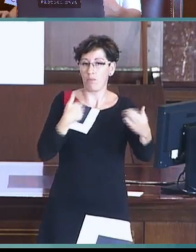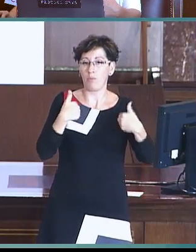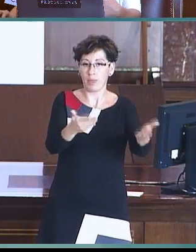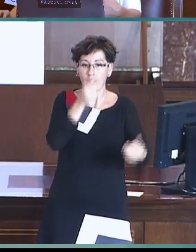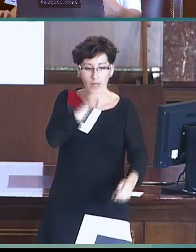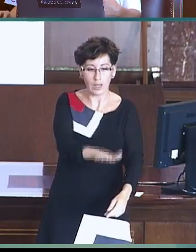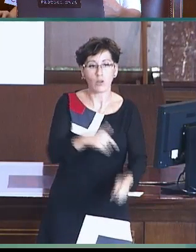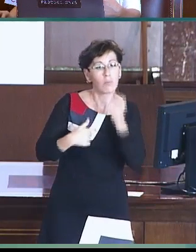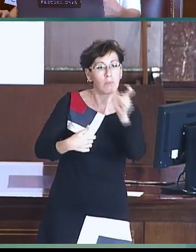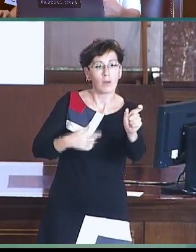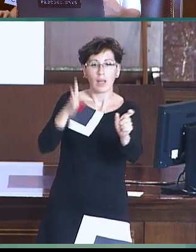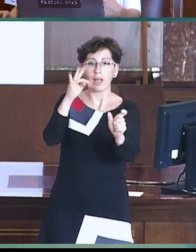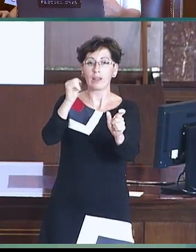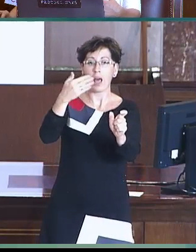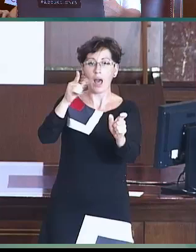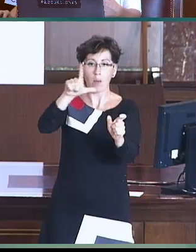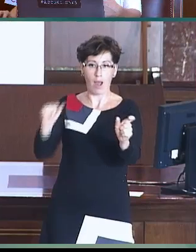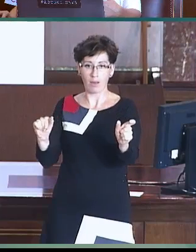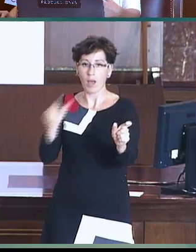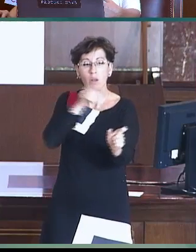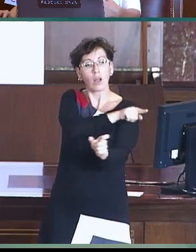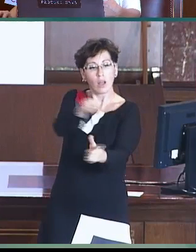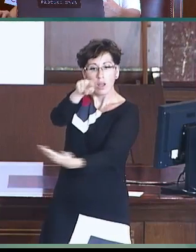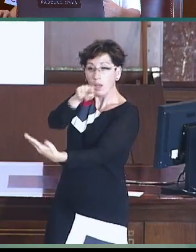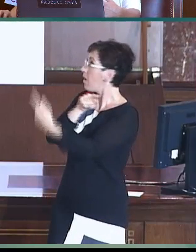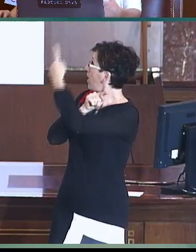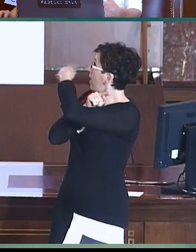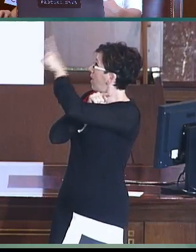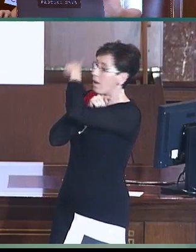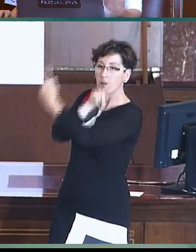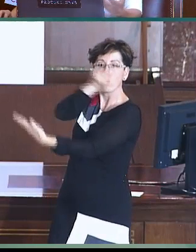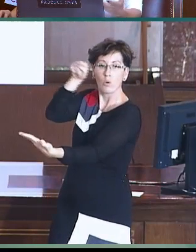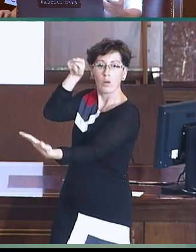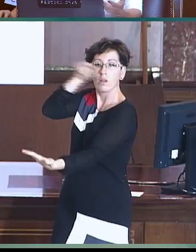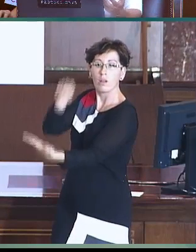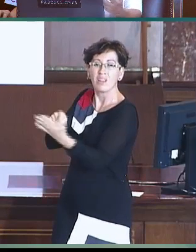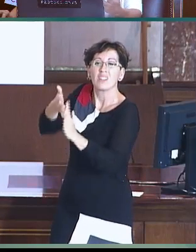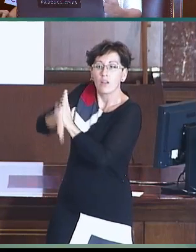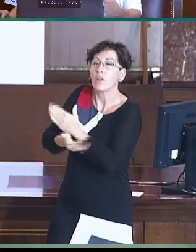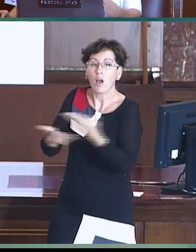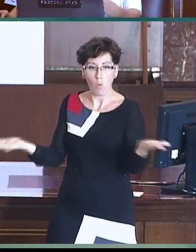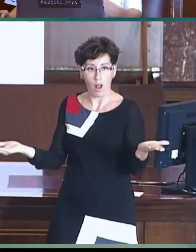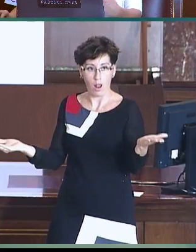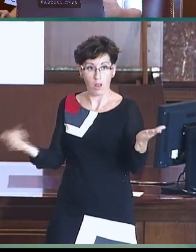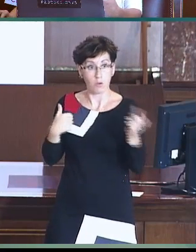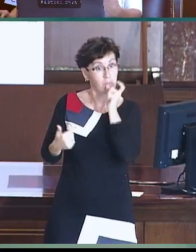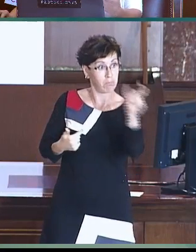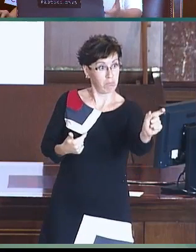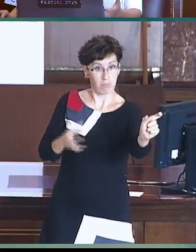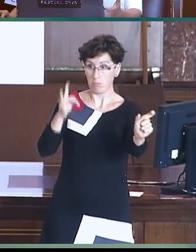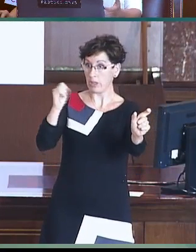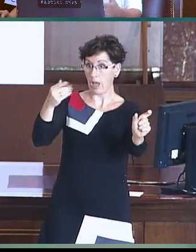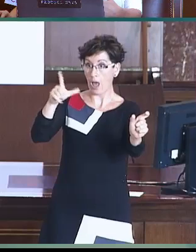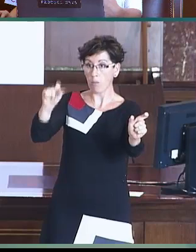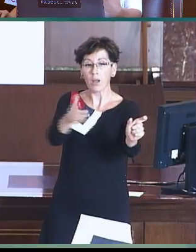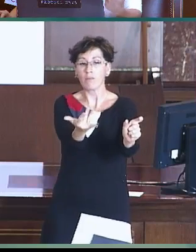pido que me señale el significado dentro de estos 4, le estoy dando una forma y le digo que me dé el